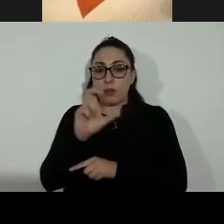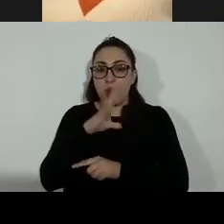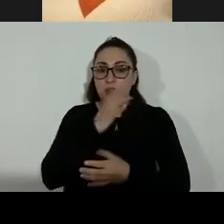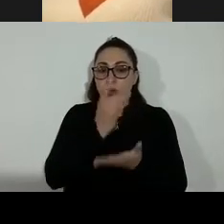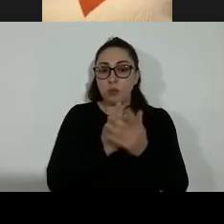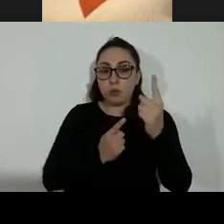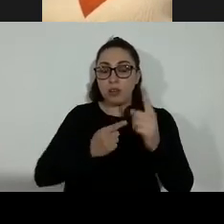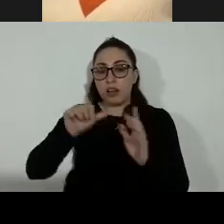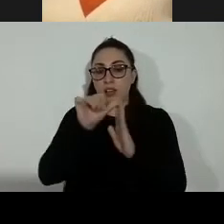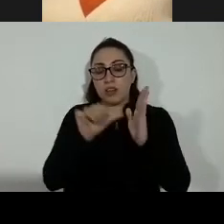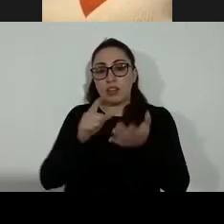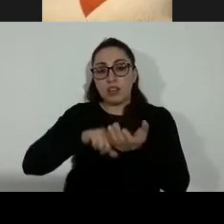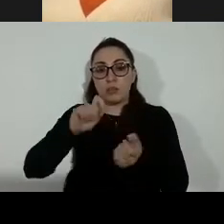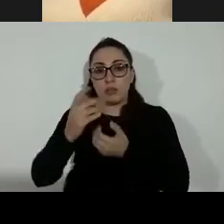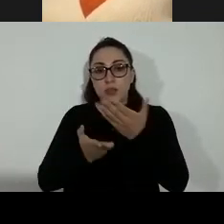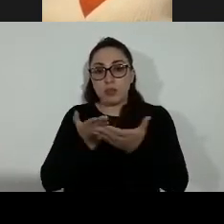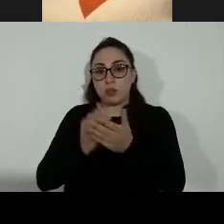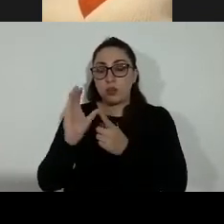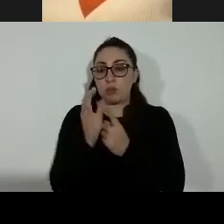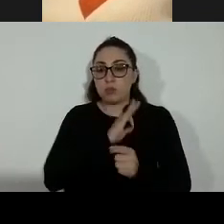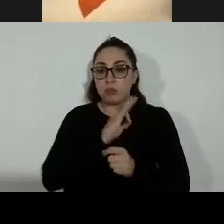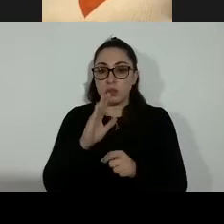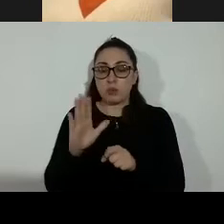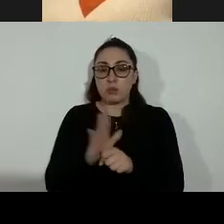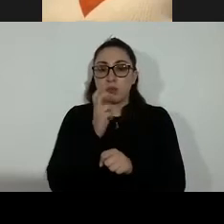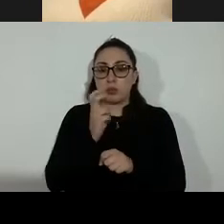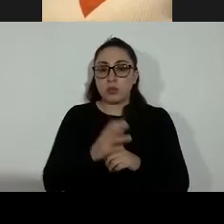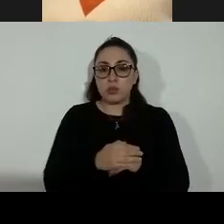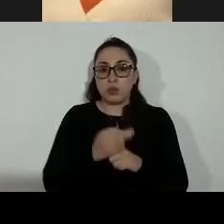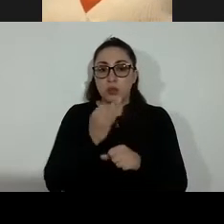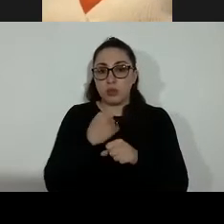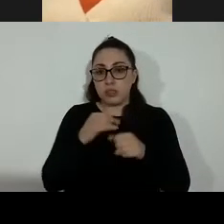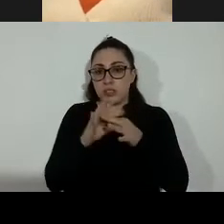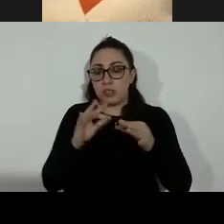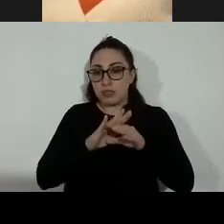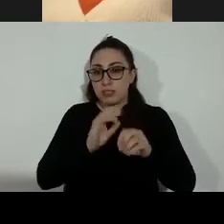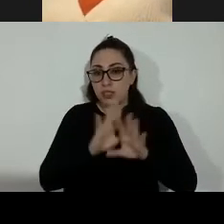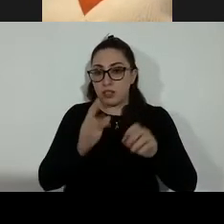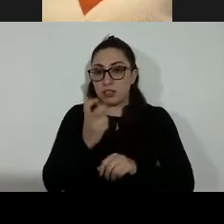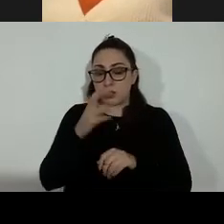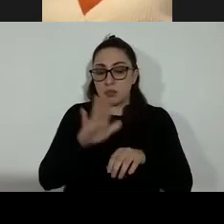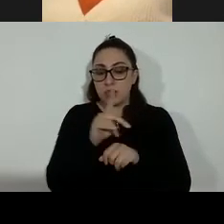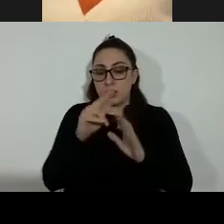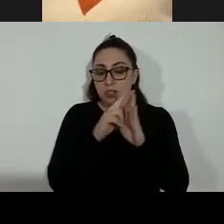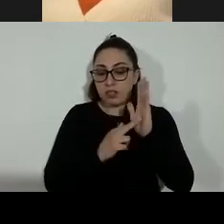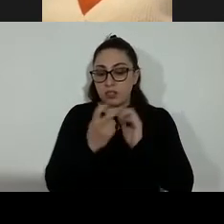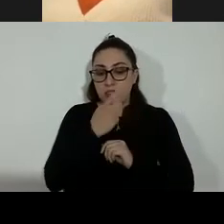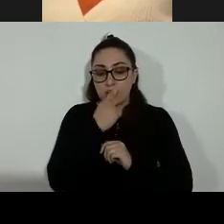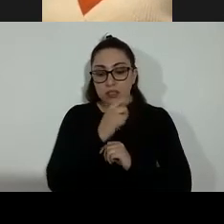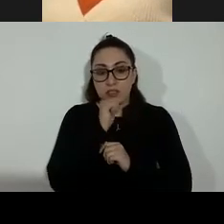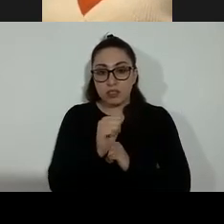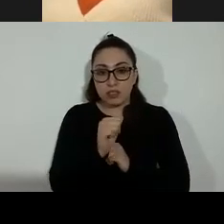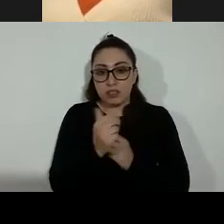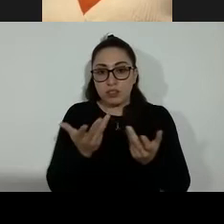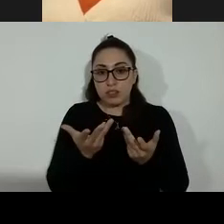desde las comisiones. Entonces, me permito, por eso se los aclaré, porque pues, el reglamento no dice eso, y donde la ley no distingue,